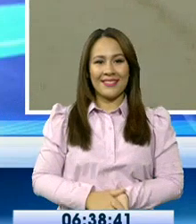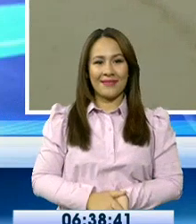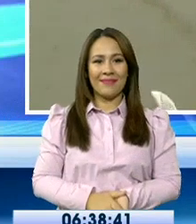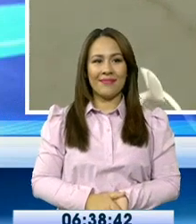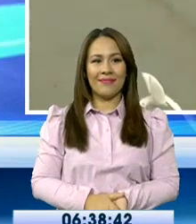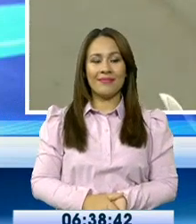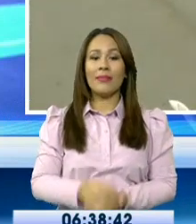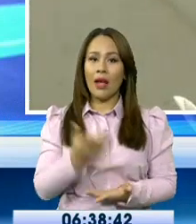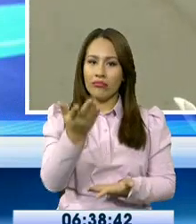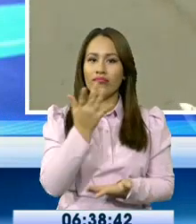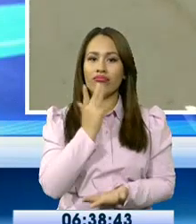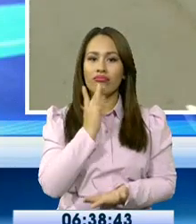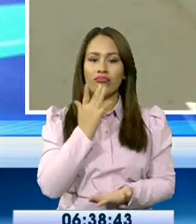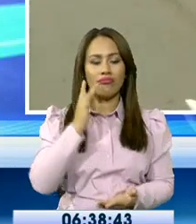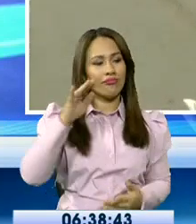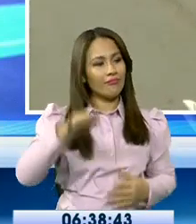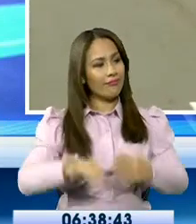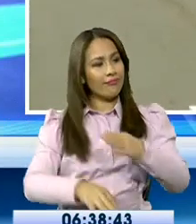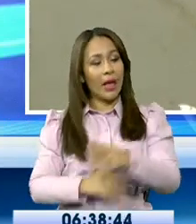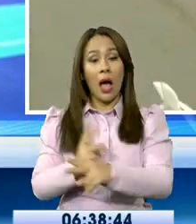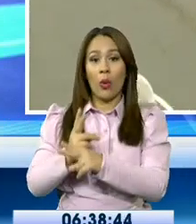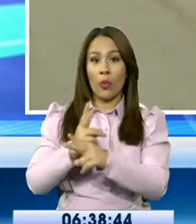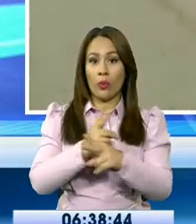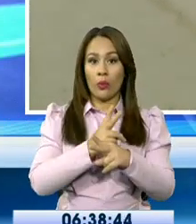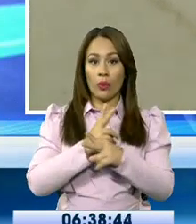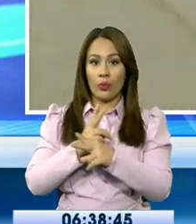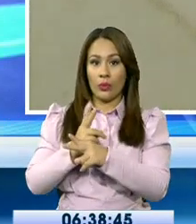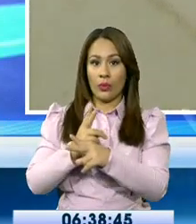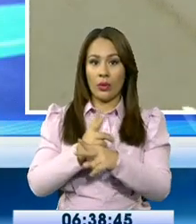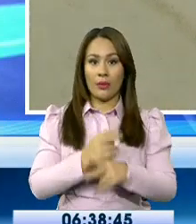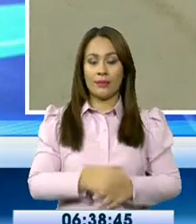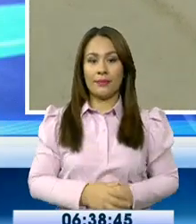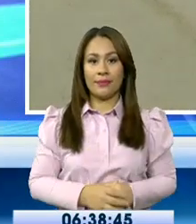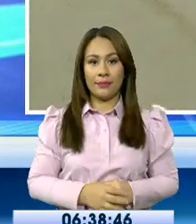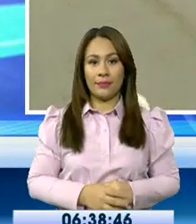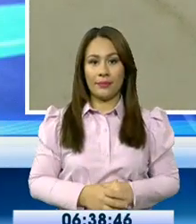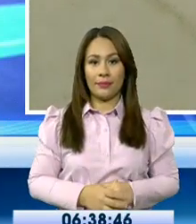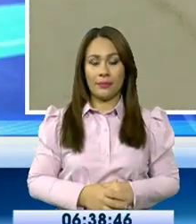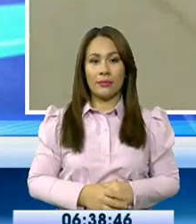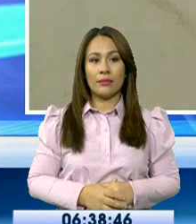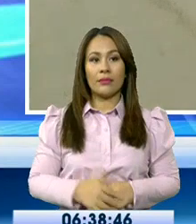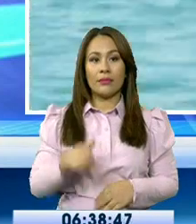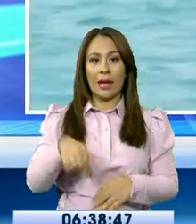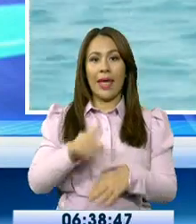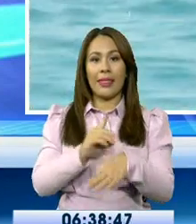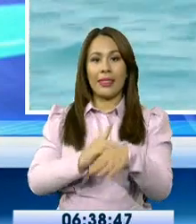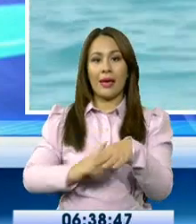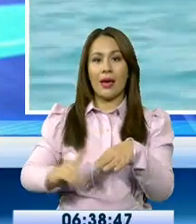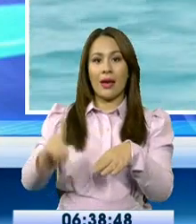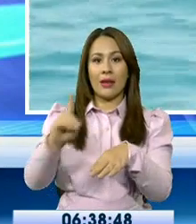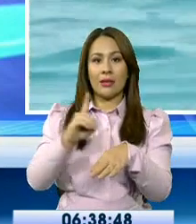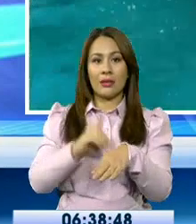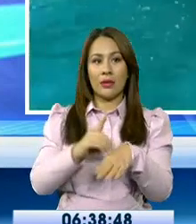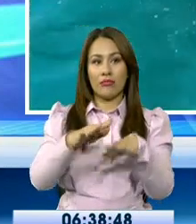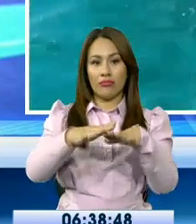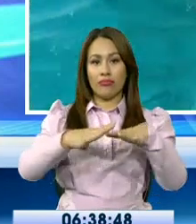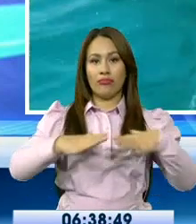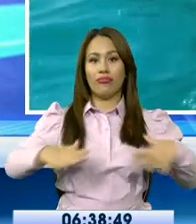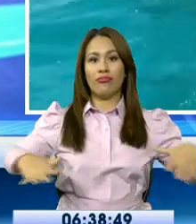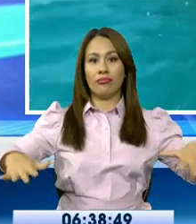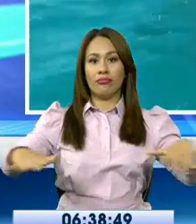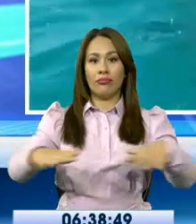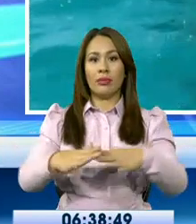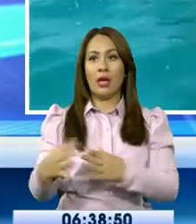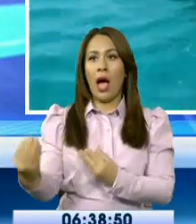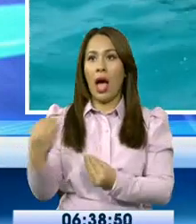del feriado con mucho cuidado, amigos televidentes. La Dirección de Espacios Acuáticos está advirtiendo que habrá